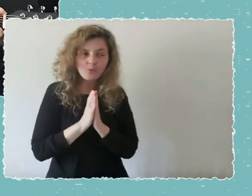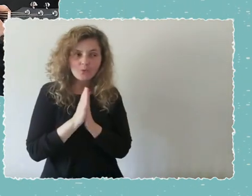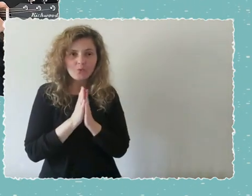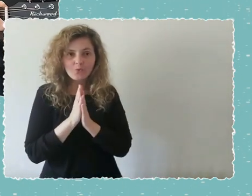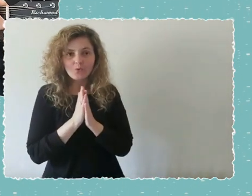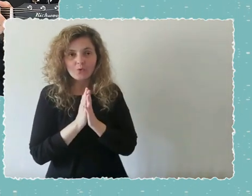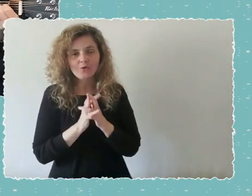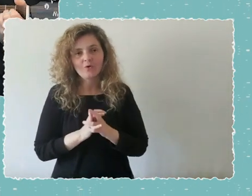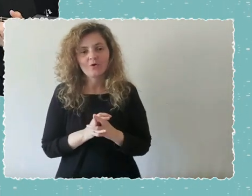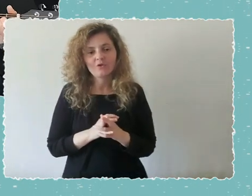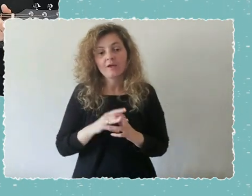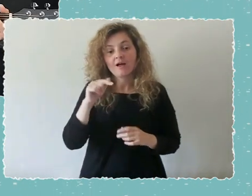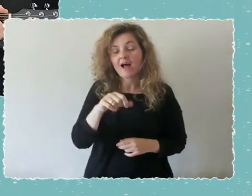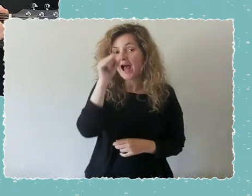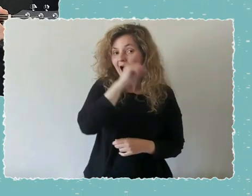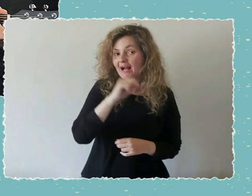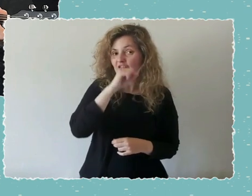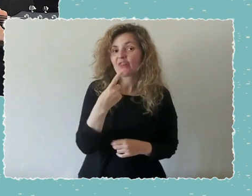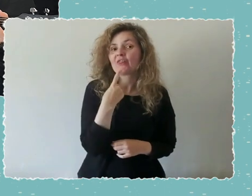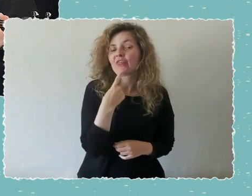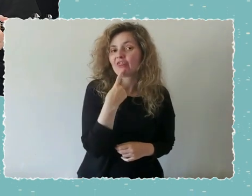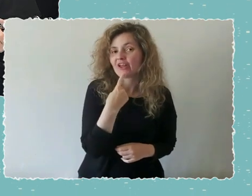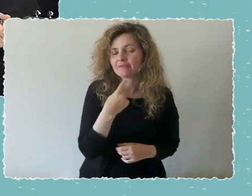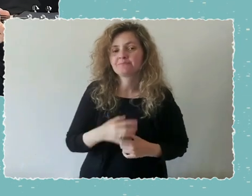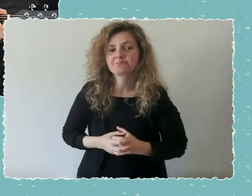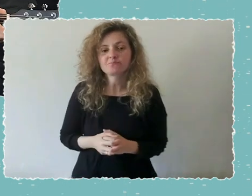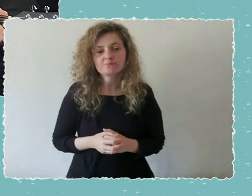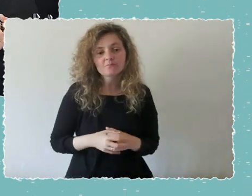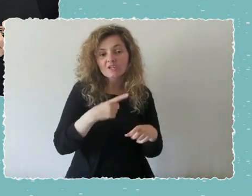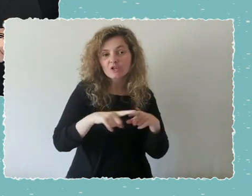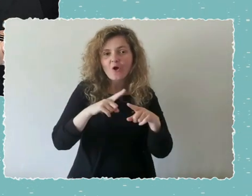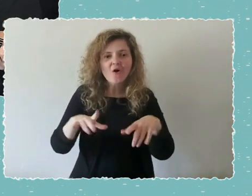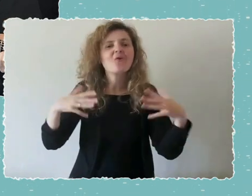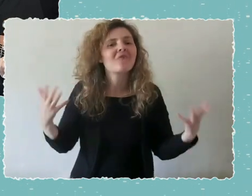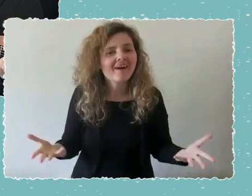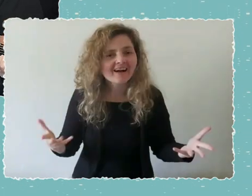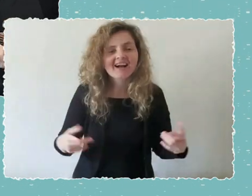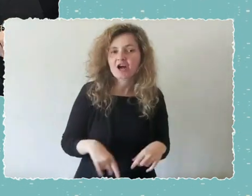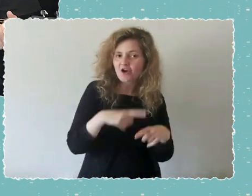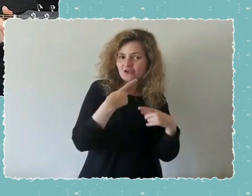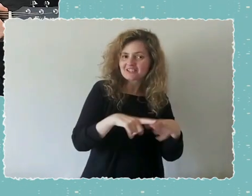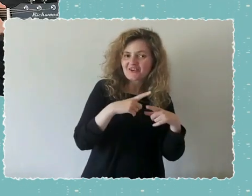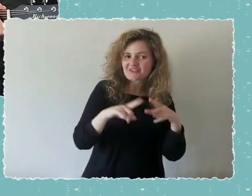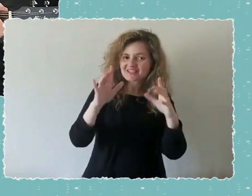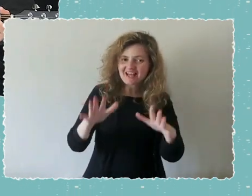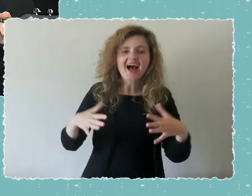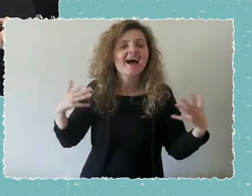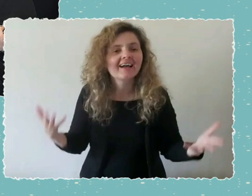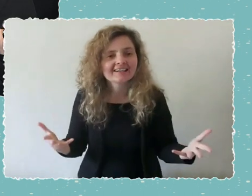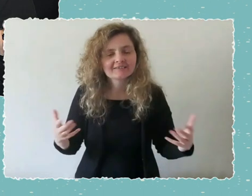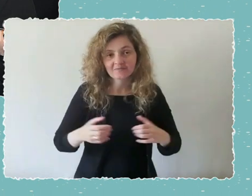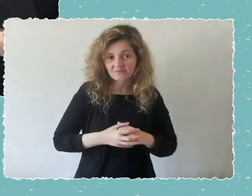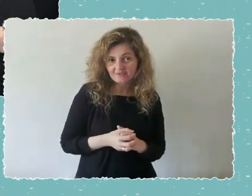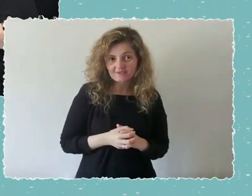E di así o retroso da canción. Que cousa cousiña é, que cousa cousiña